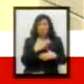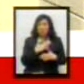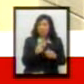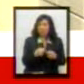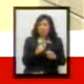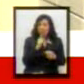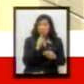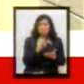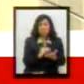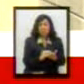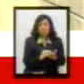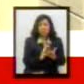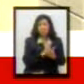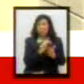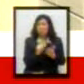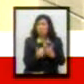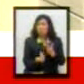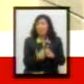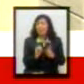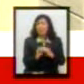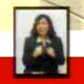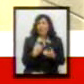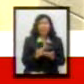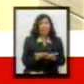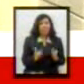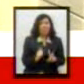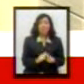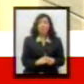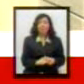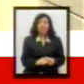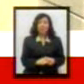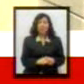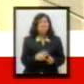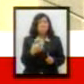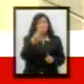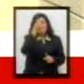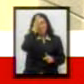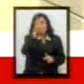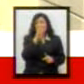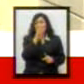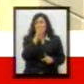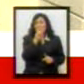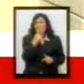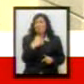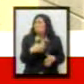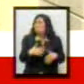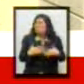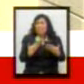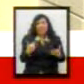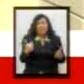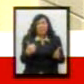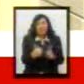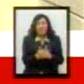Ahora son peores con toda la modernidad que existe y la libertad también los padres a veces son incapaces ya de poder